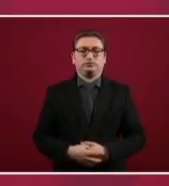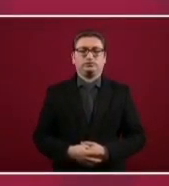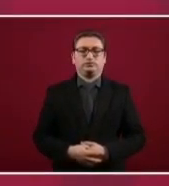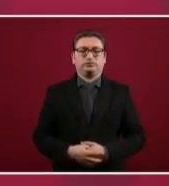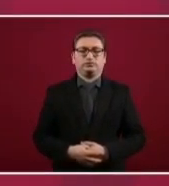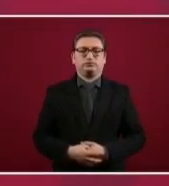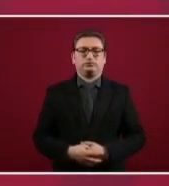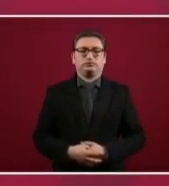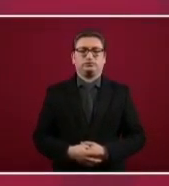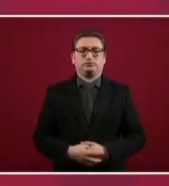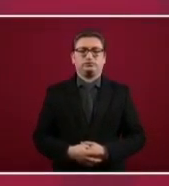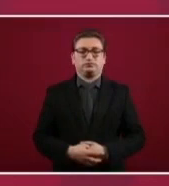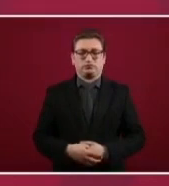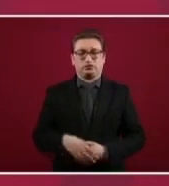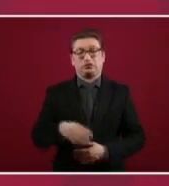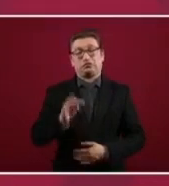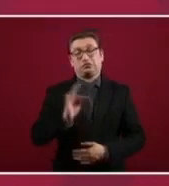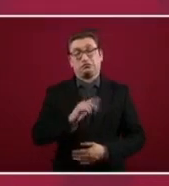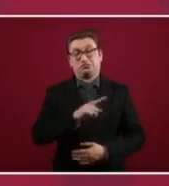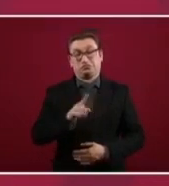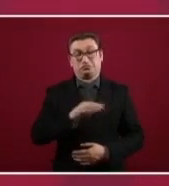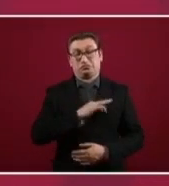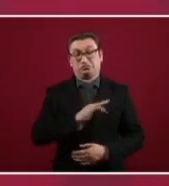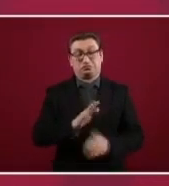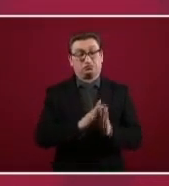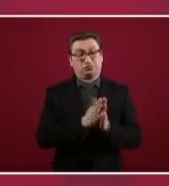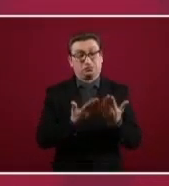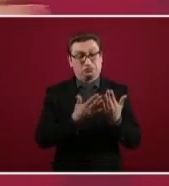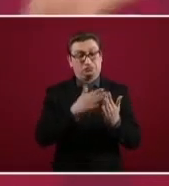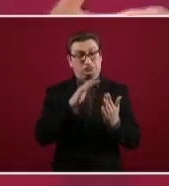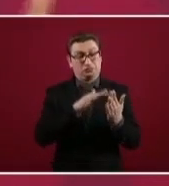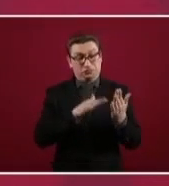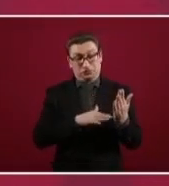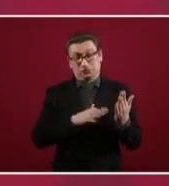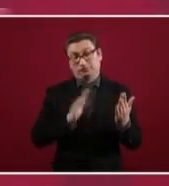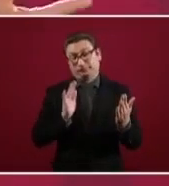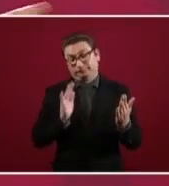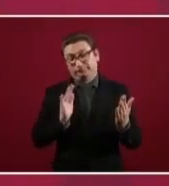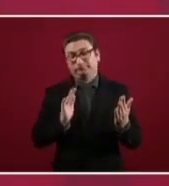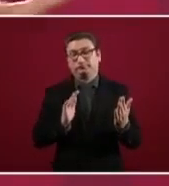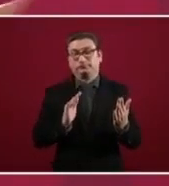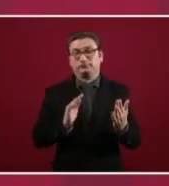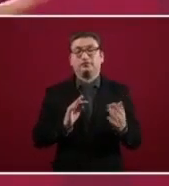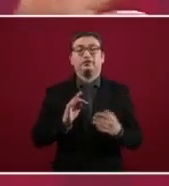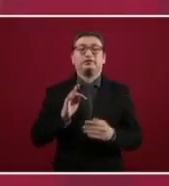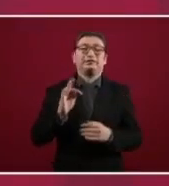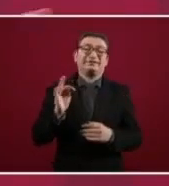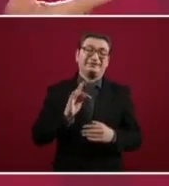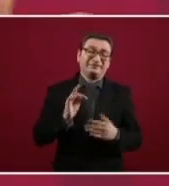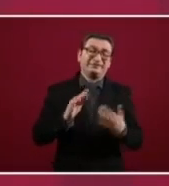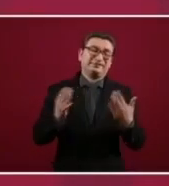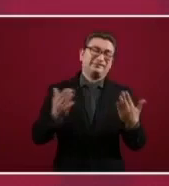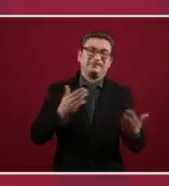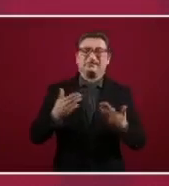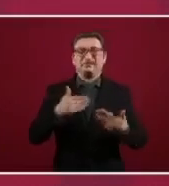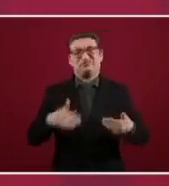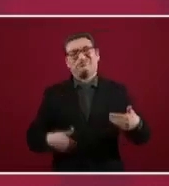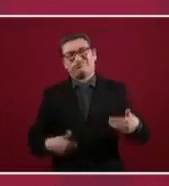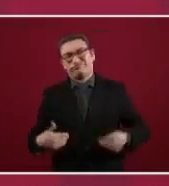y bueno si se lee el libro aunque son odiosas las comparaciones